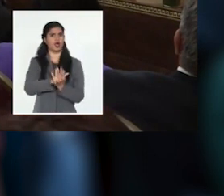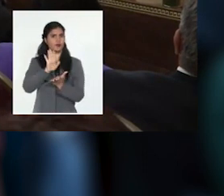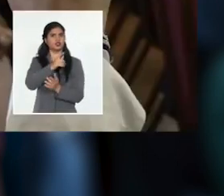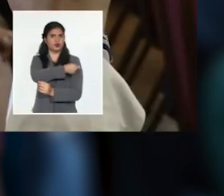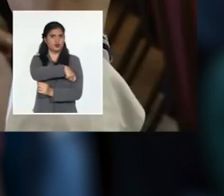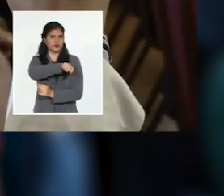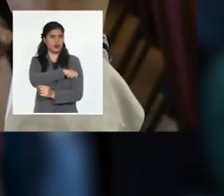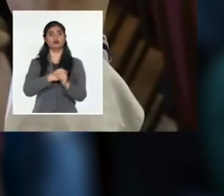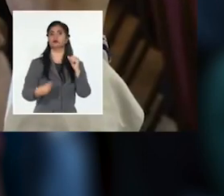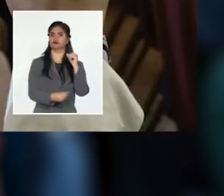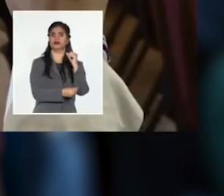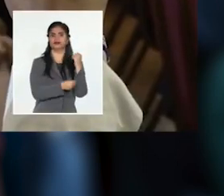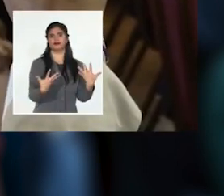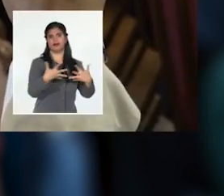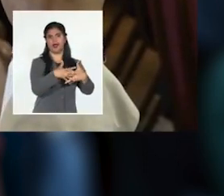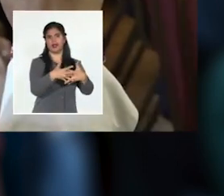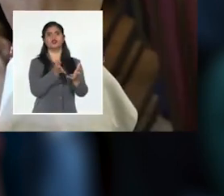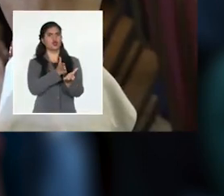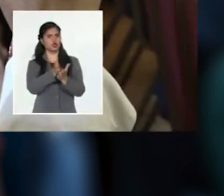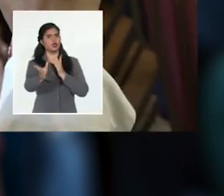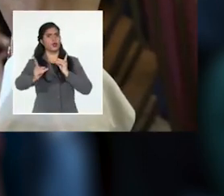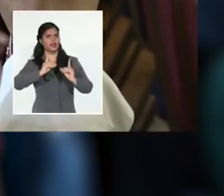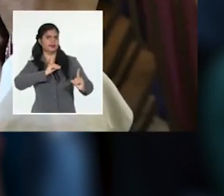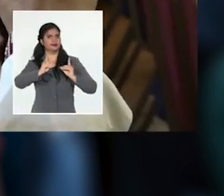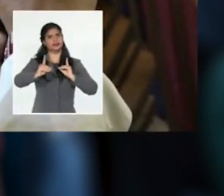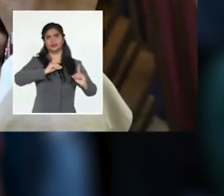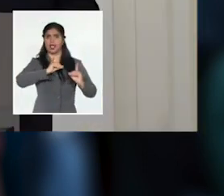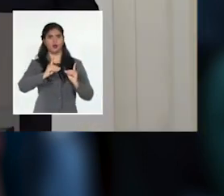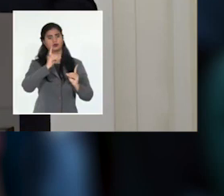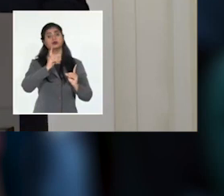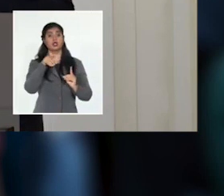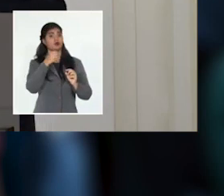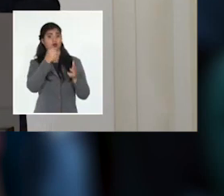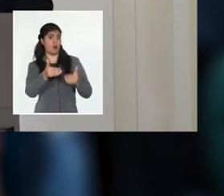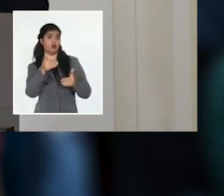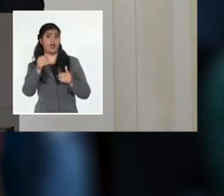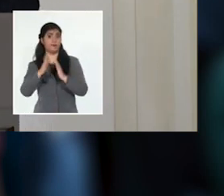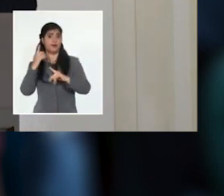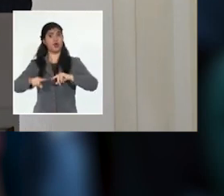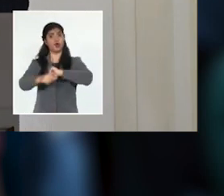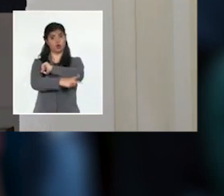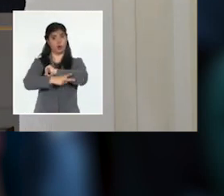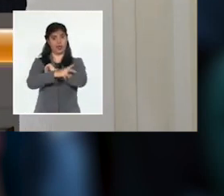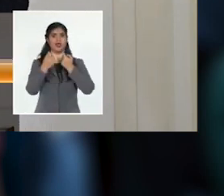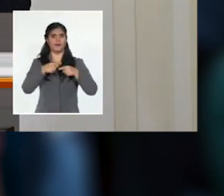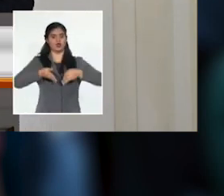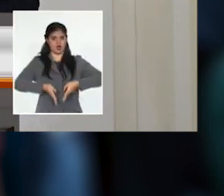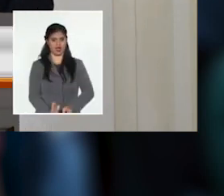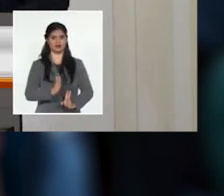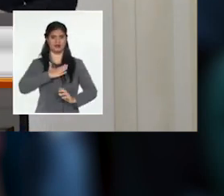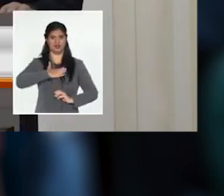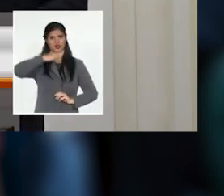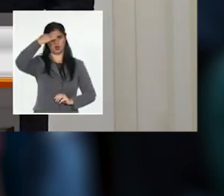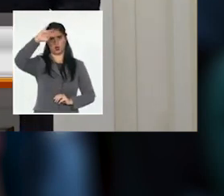fortalecer los vínculos con sus hijos que viven fuera del archipiélago caribeño. Desde nuestro último encuentro en esta propia sala,